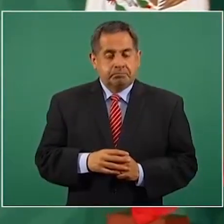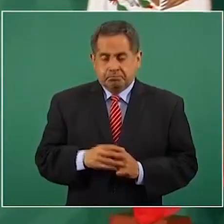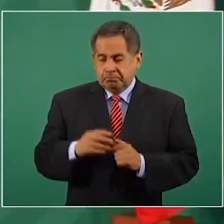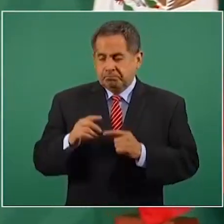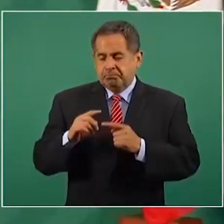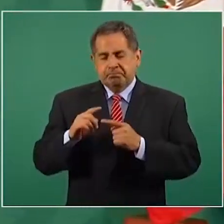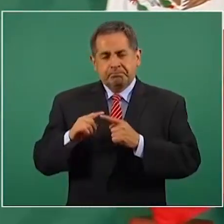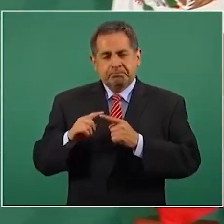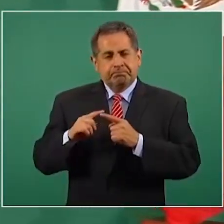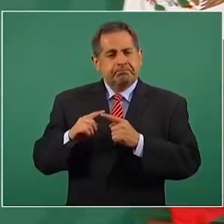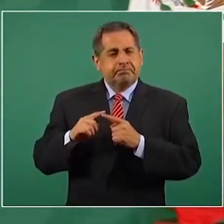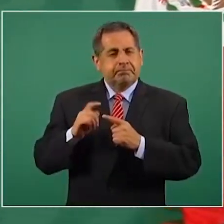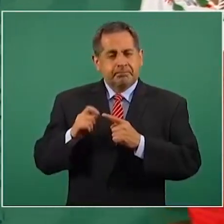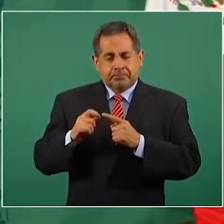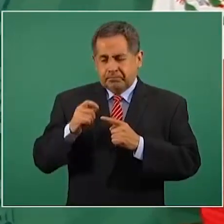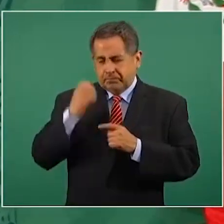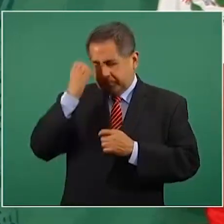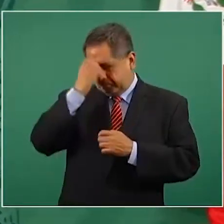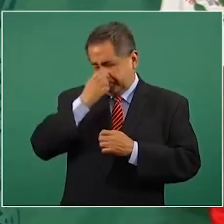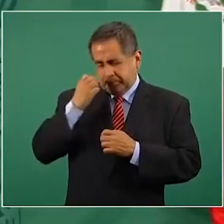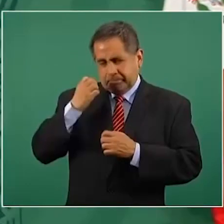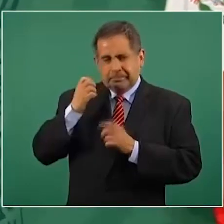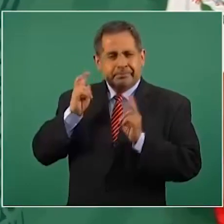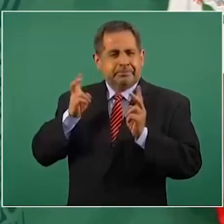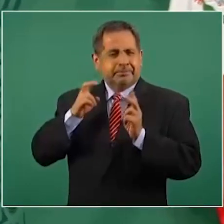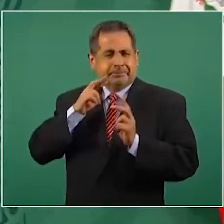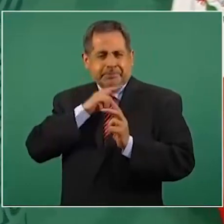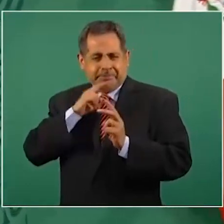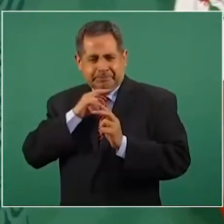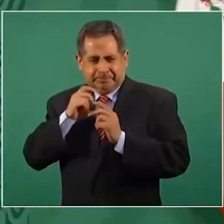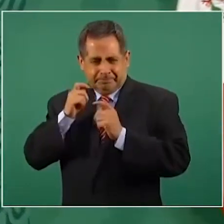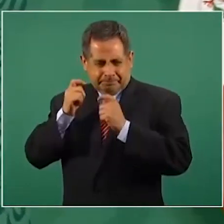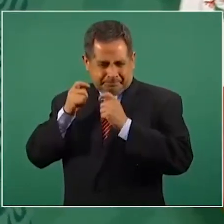una rápida,